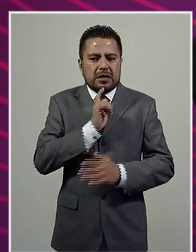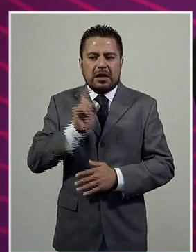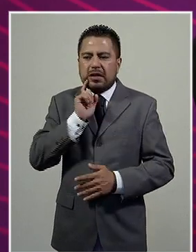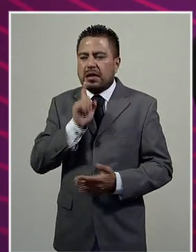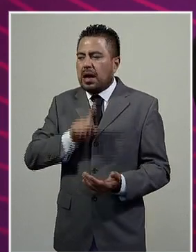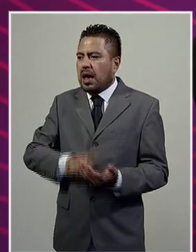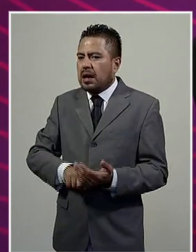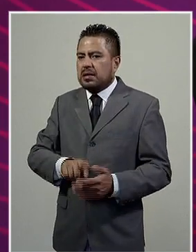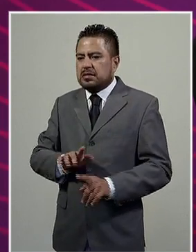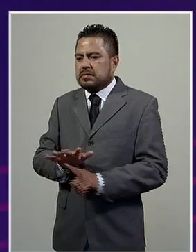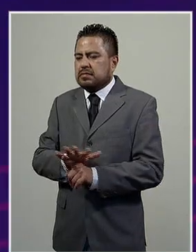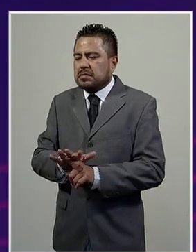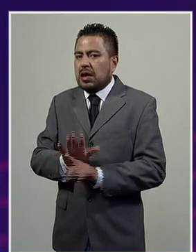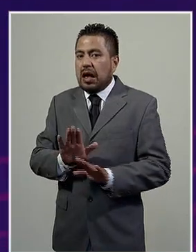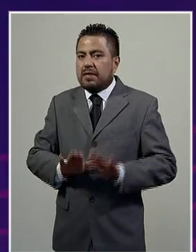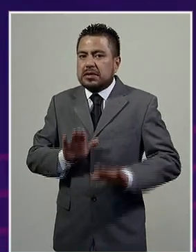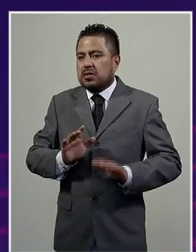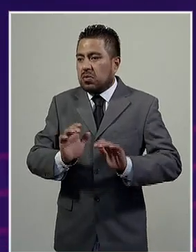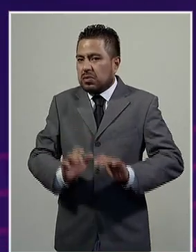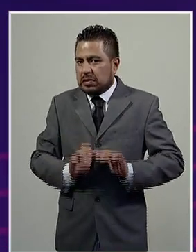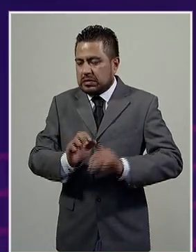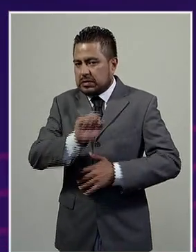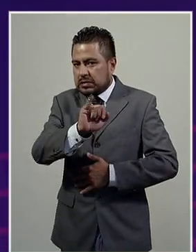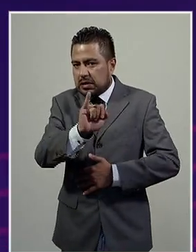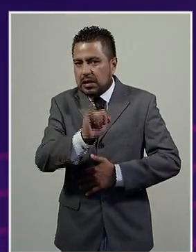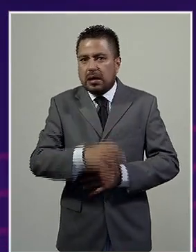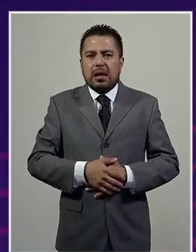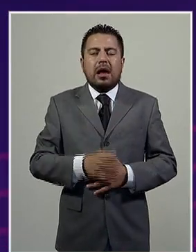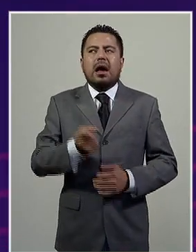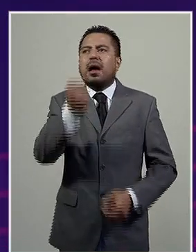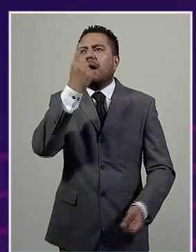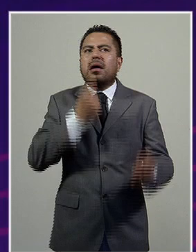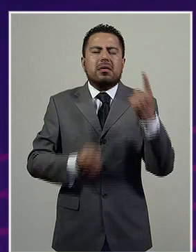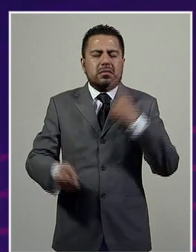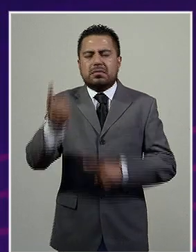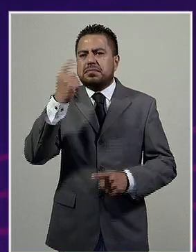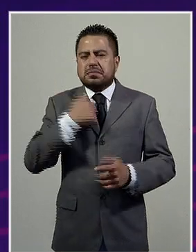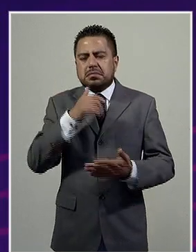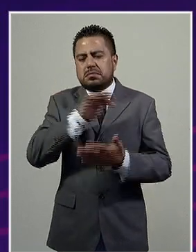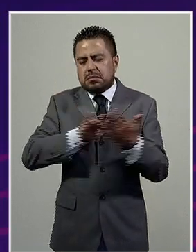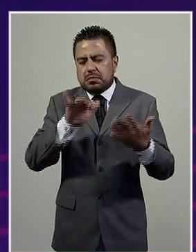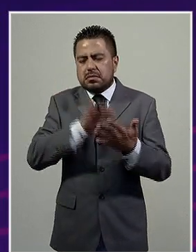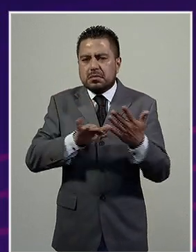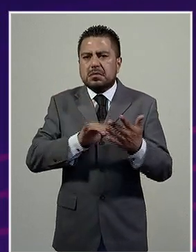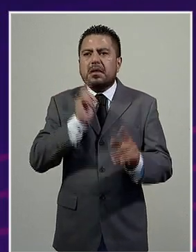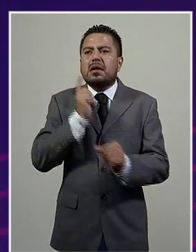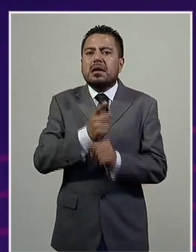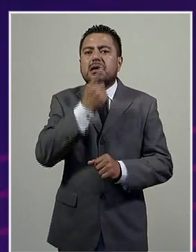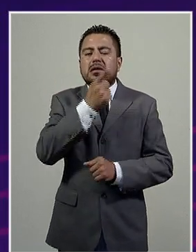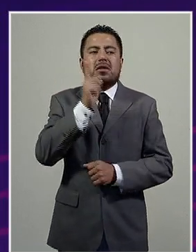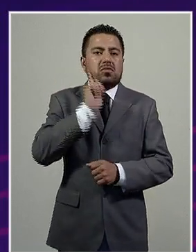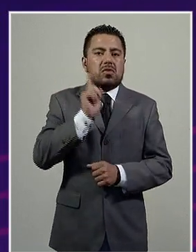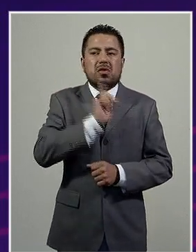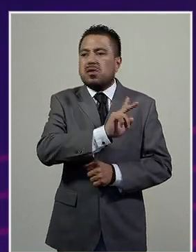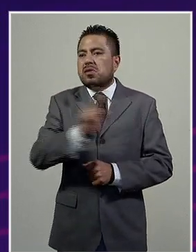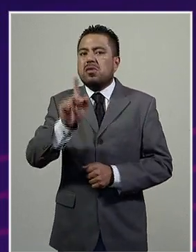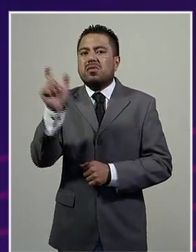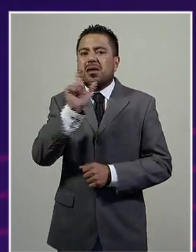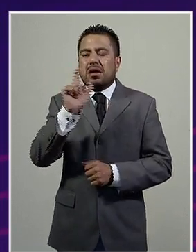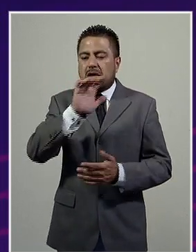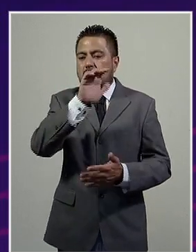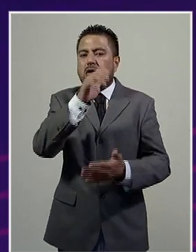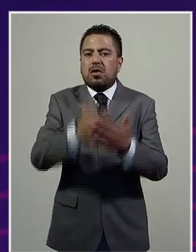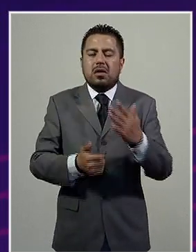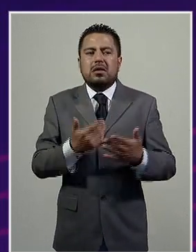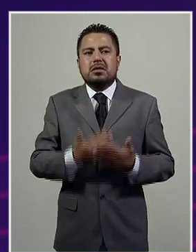o simplemente de ciertos cuidados, ¿no? También en algún estudio que leía decían que a las mujeres cuando las contratan